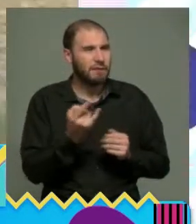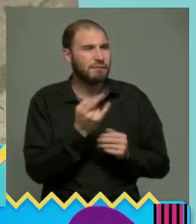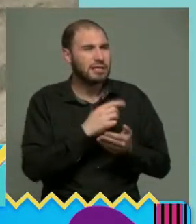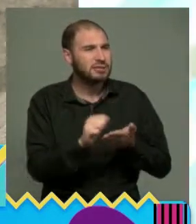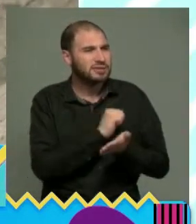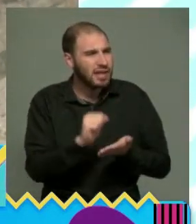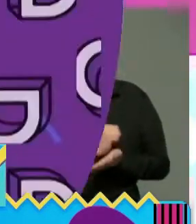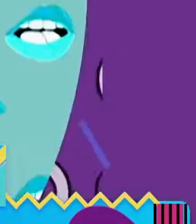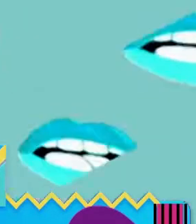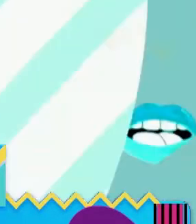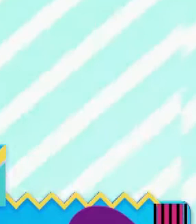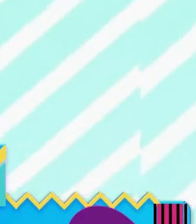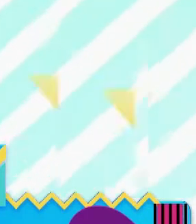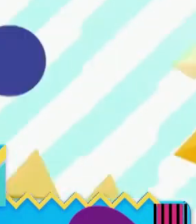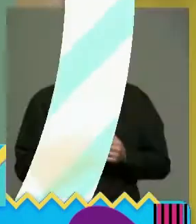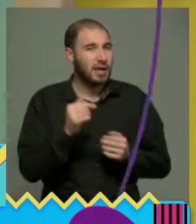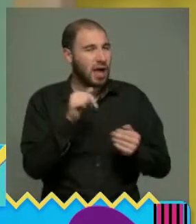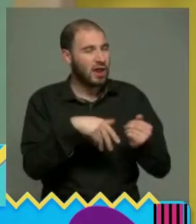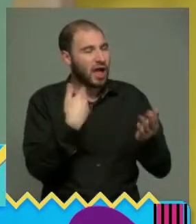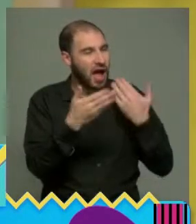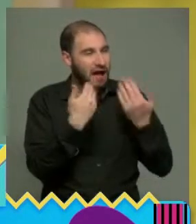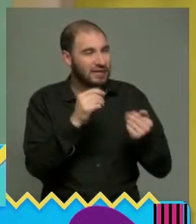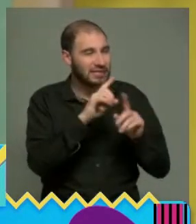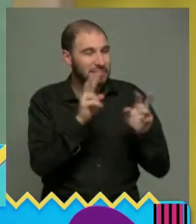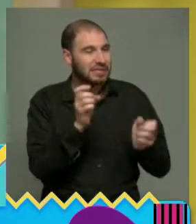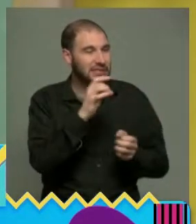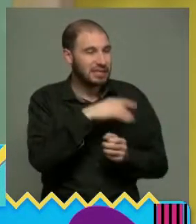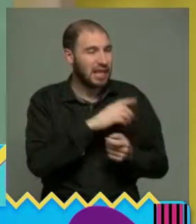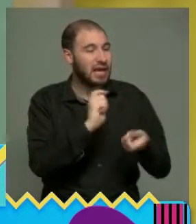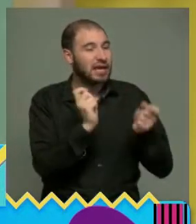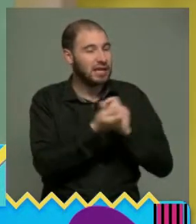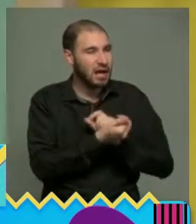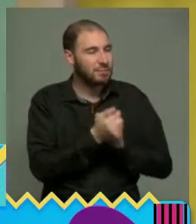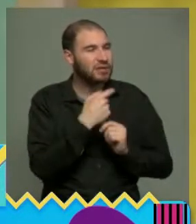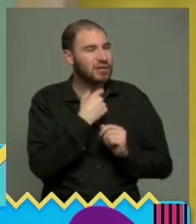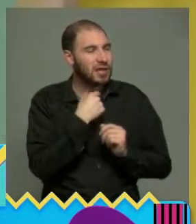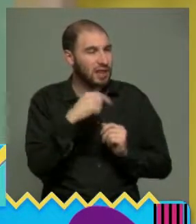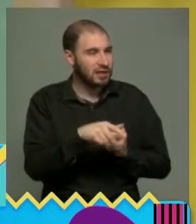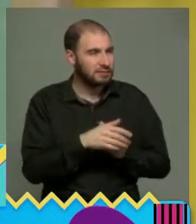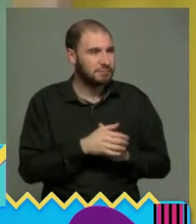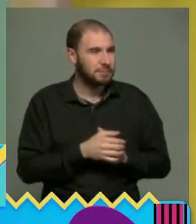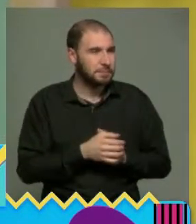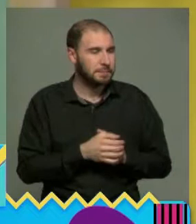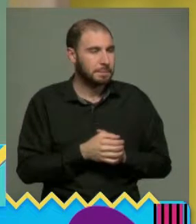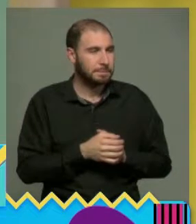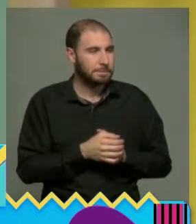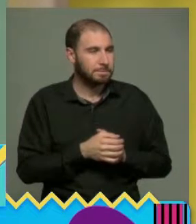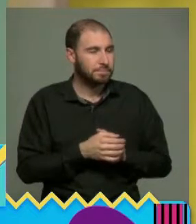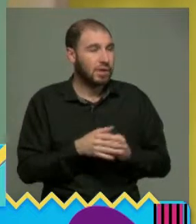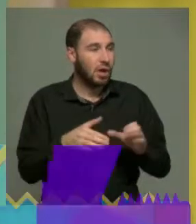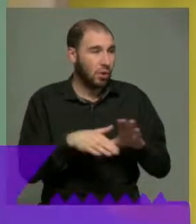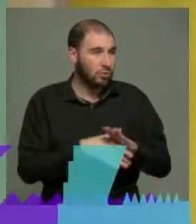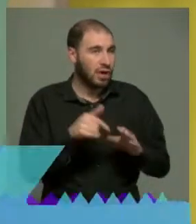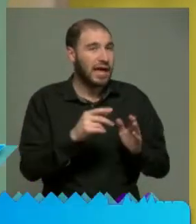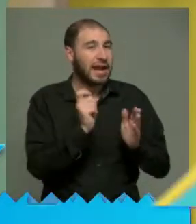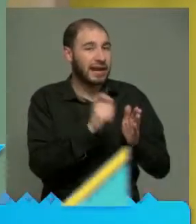desmitificando ciertos temas, y ya que estamos hablando también de Chile, y una de las modificaciones que se pretende realizar es que justamente haya